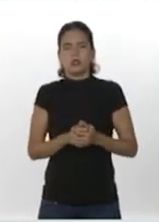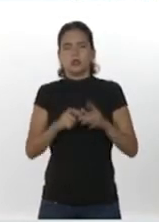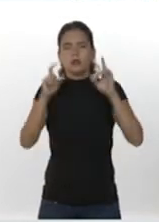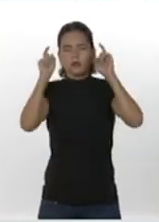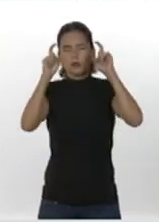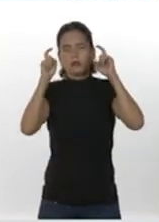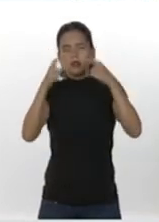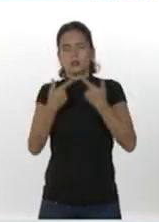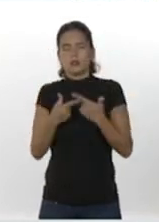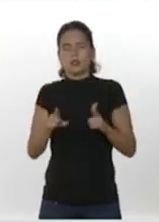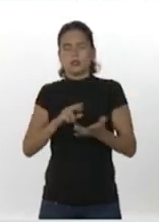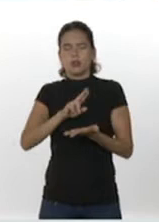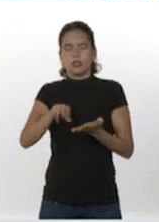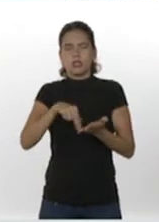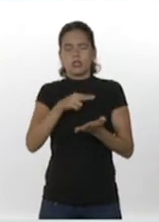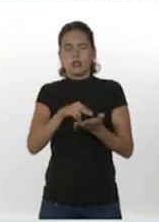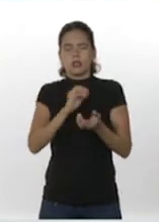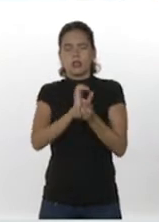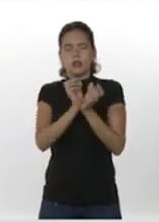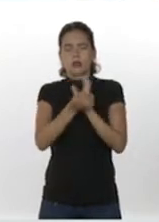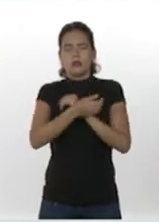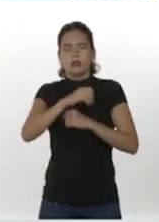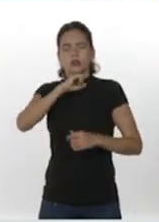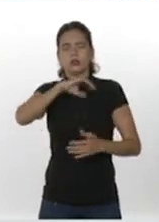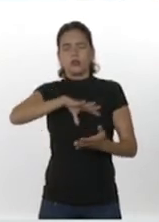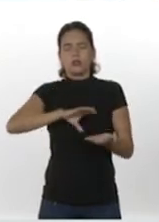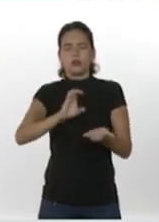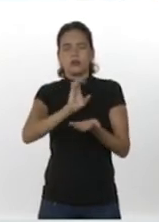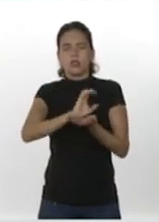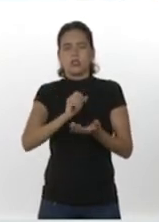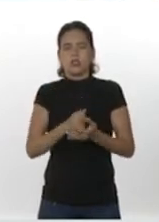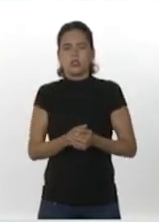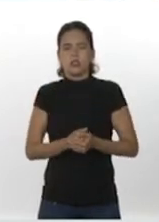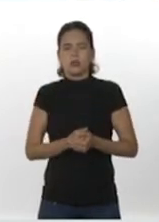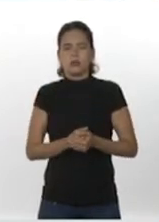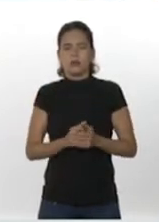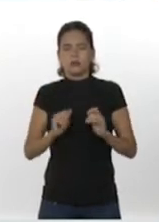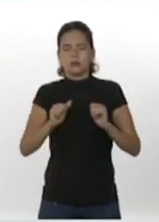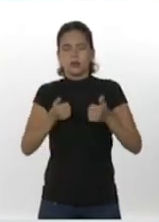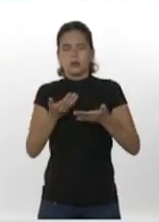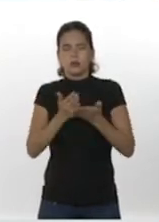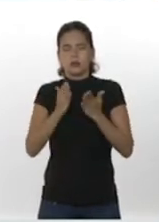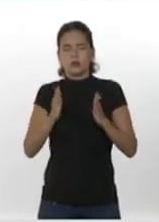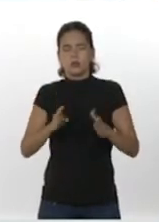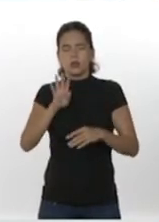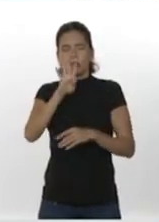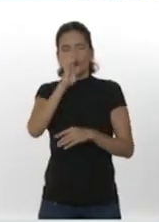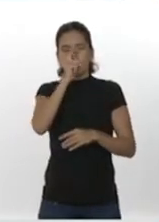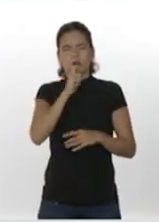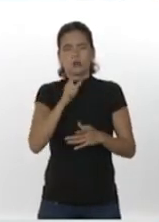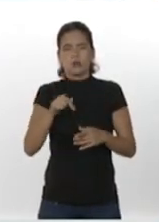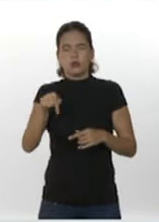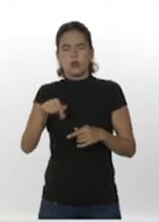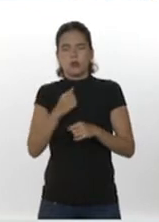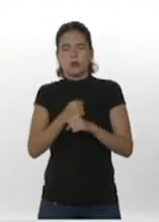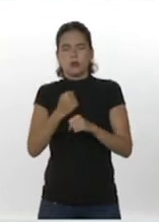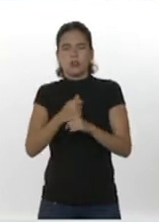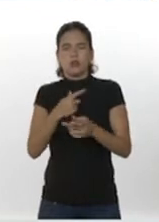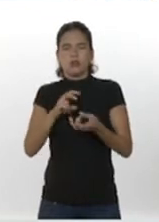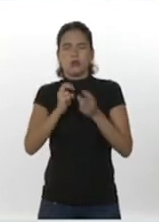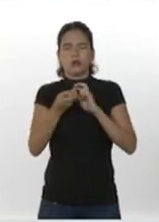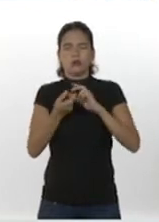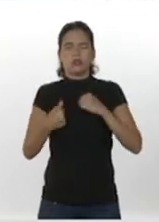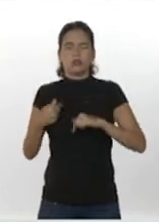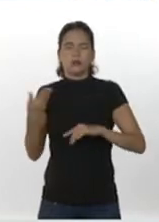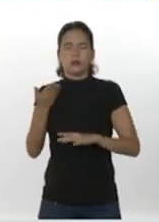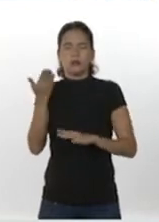la soberanía nacional y Geografía, Historia y Ciudadanía. Comenzamos con nuestros estudiantes de cuarto año. Hoy vamos a trabajar con un tema